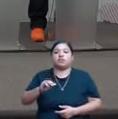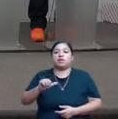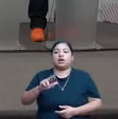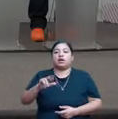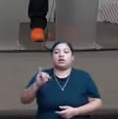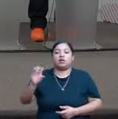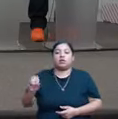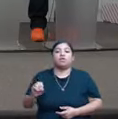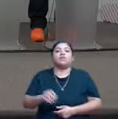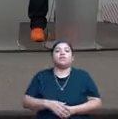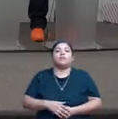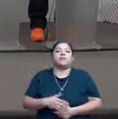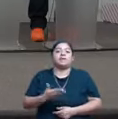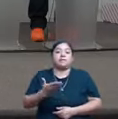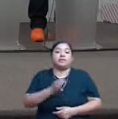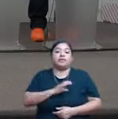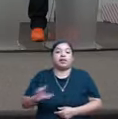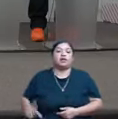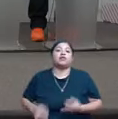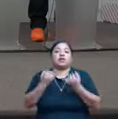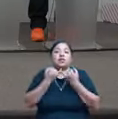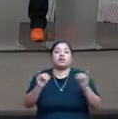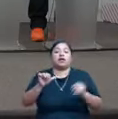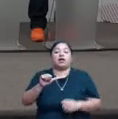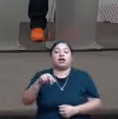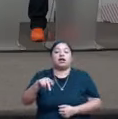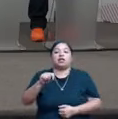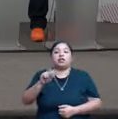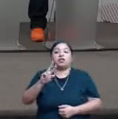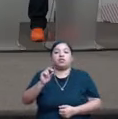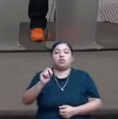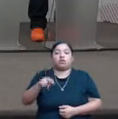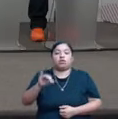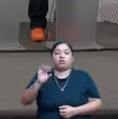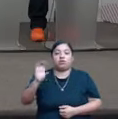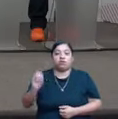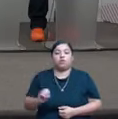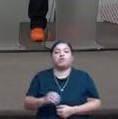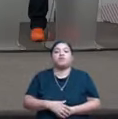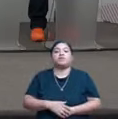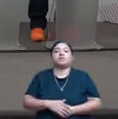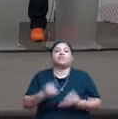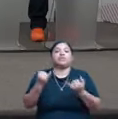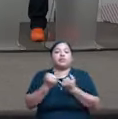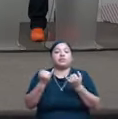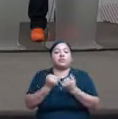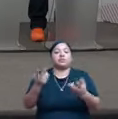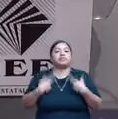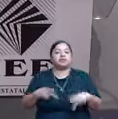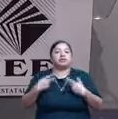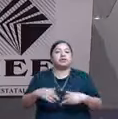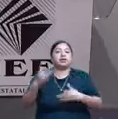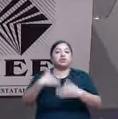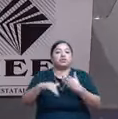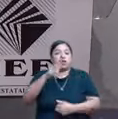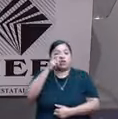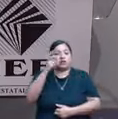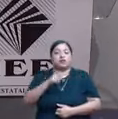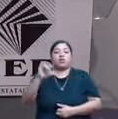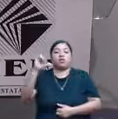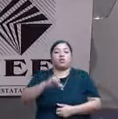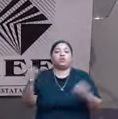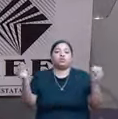Trejo. Y por último, candidato independiente, Antonio de Jesús Olvera Mota. Así como a toda la ciudadanía hidalguense que se está dando seguimiento